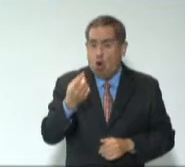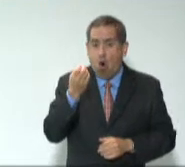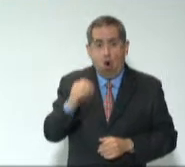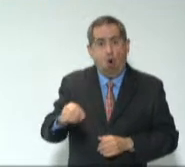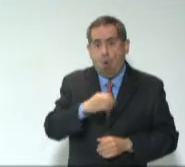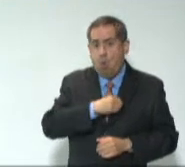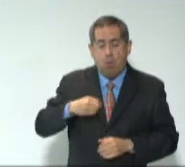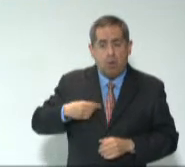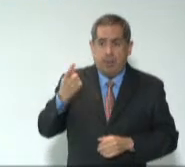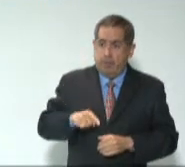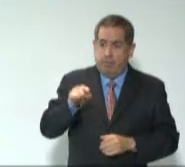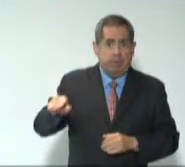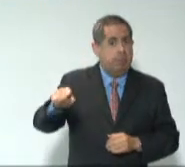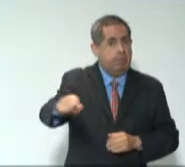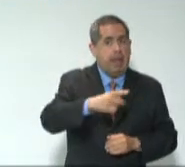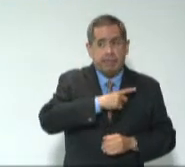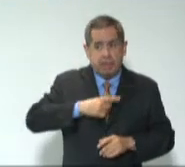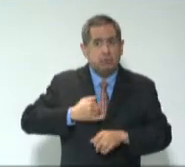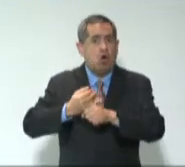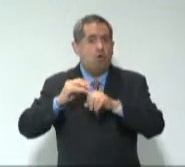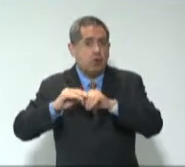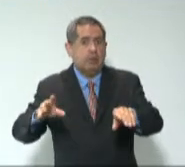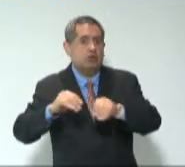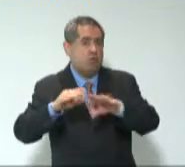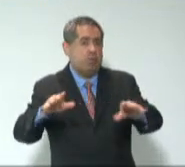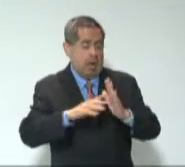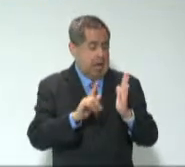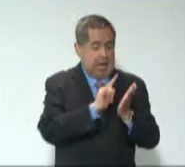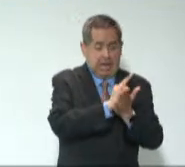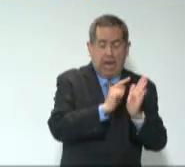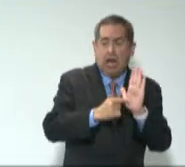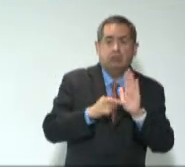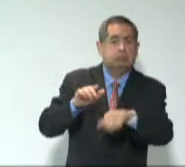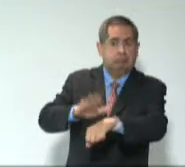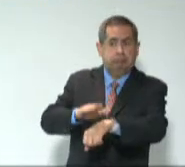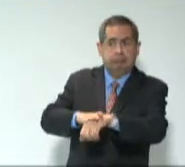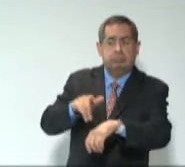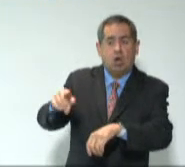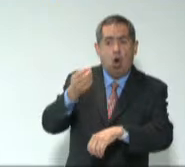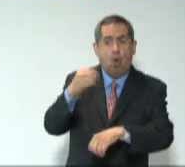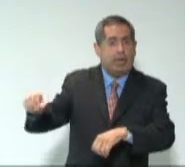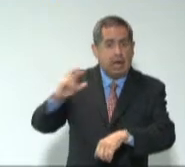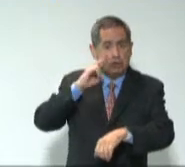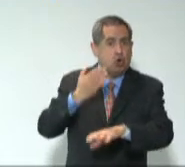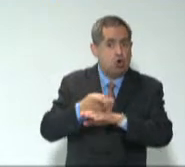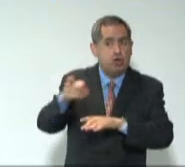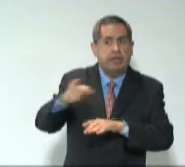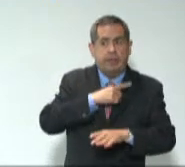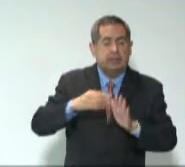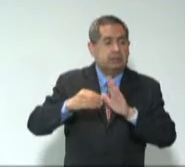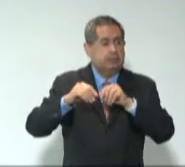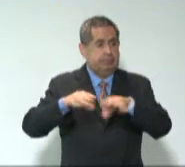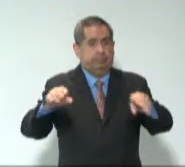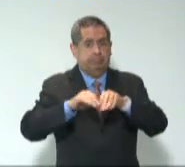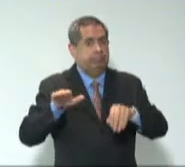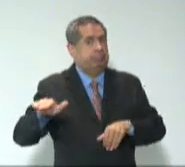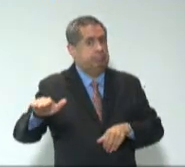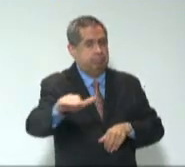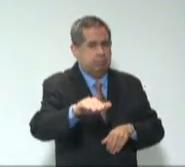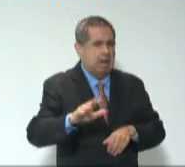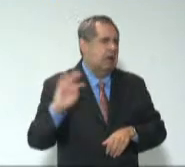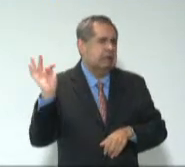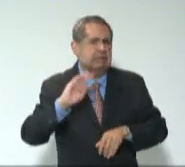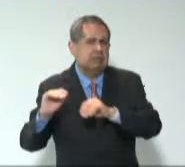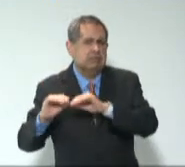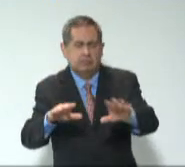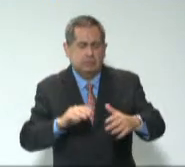sujetos perdón a publicar la información que la ley les dice lo que se llaman las obligaciones de transparencia estas En parte sí pueden satisfacer